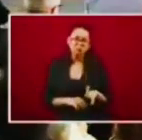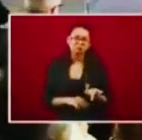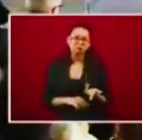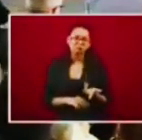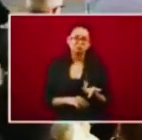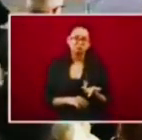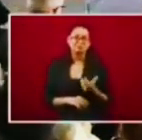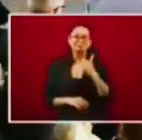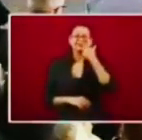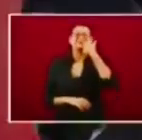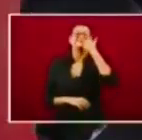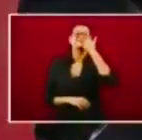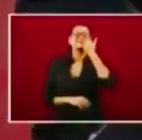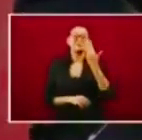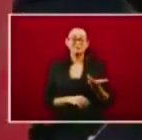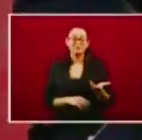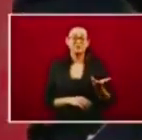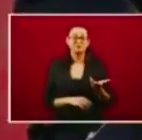se quiere